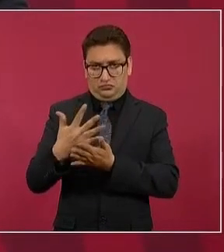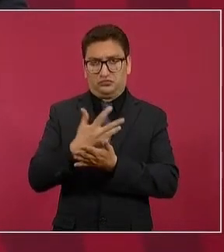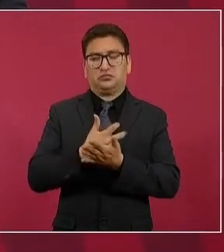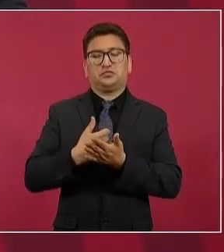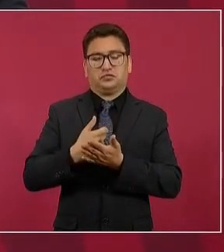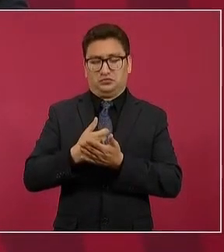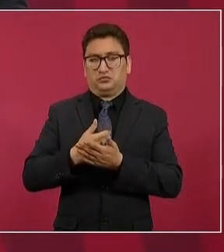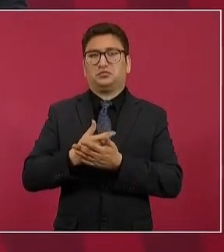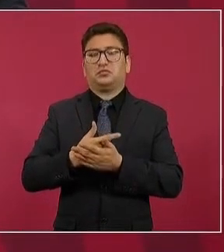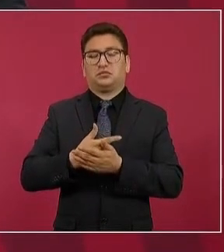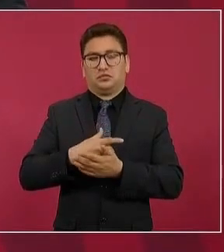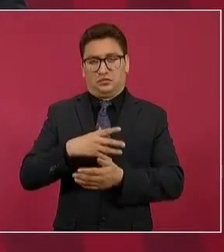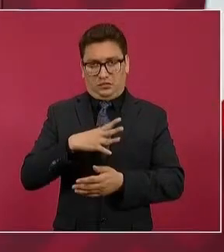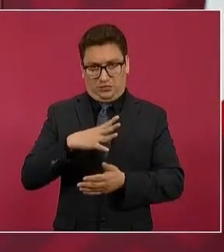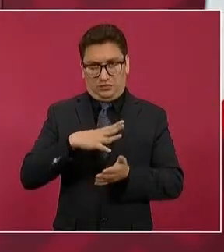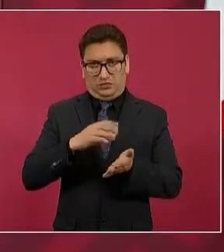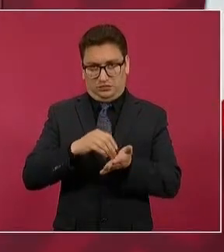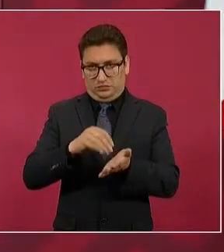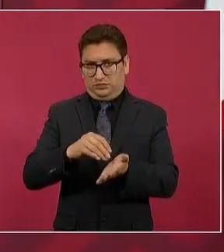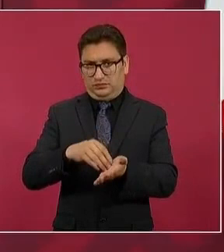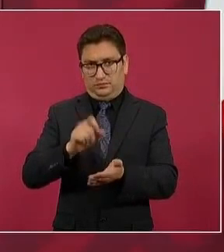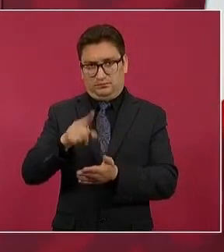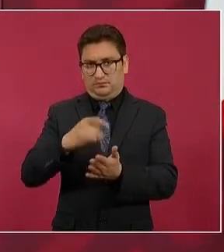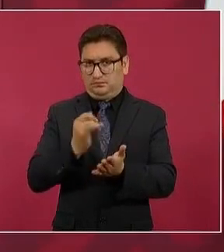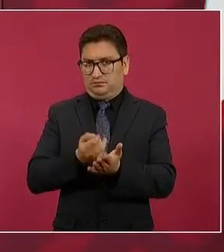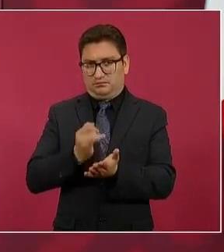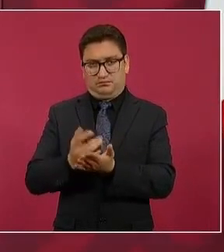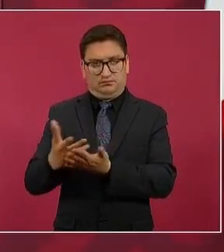necesarios en la hacienda pública.